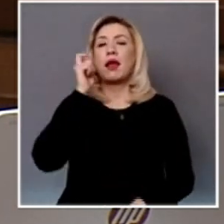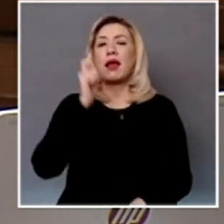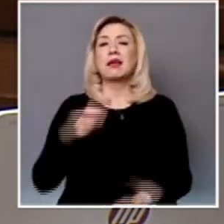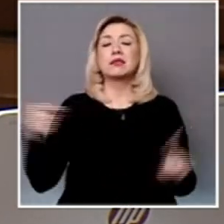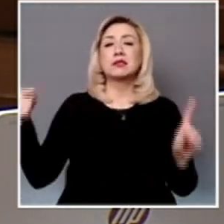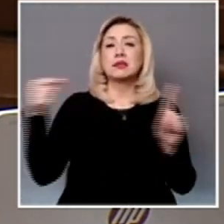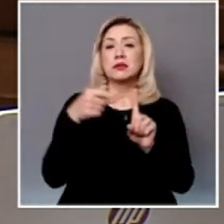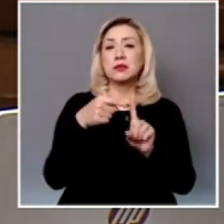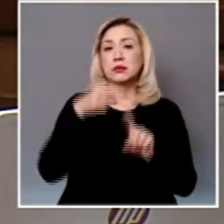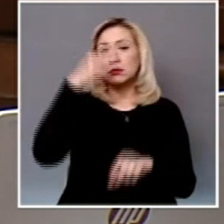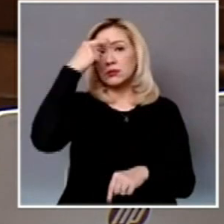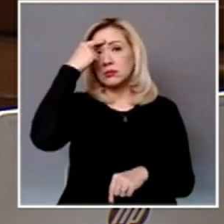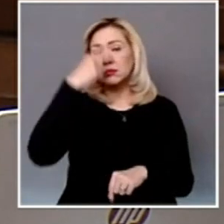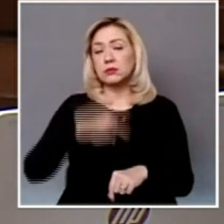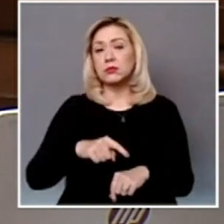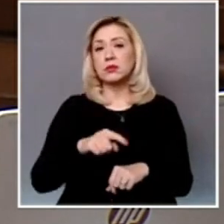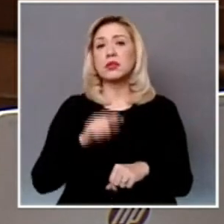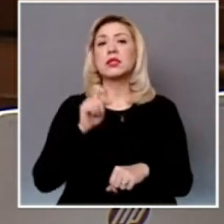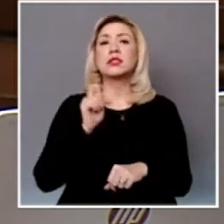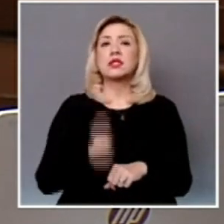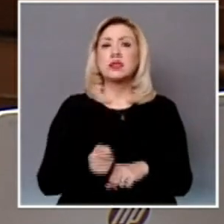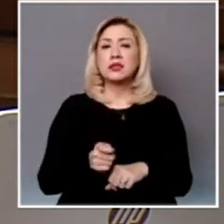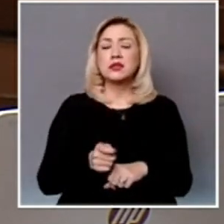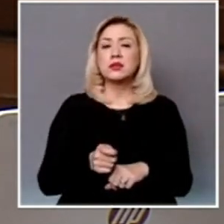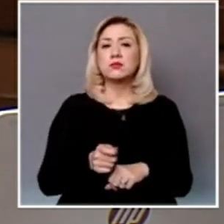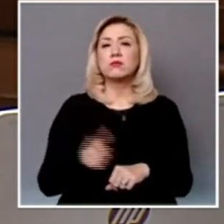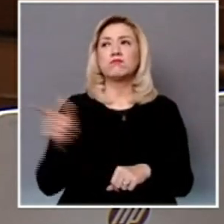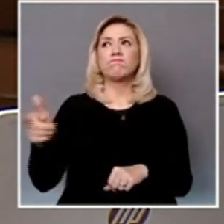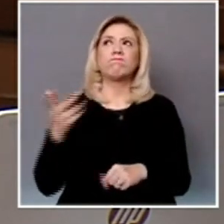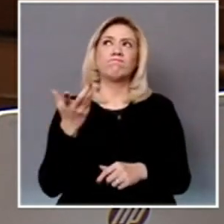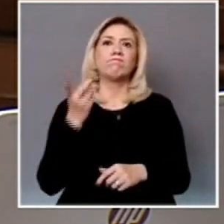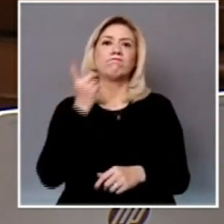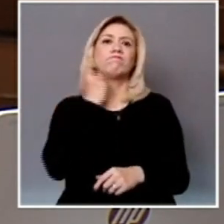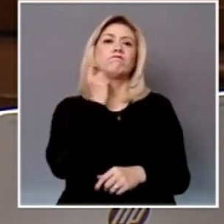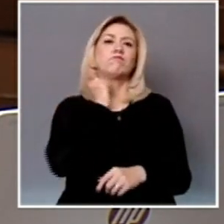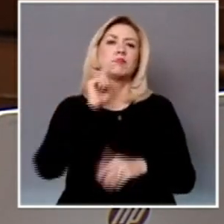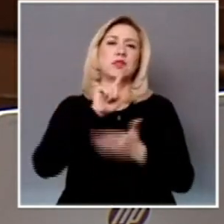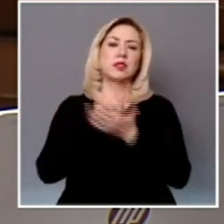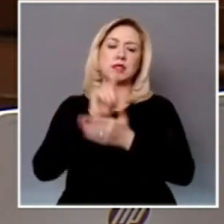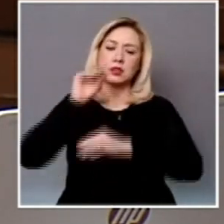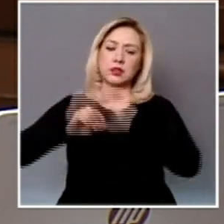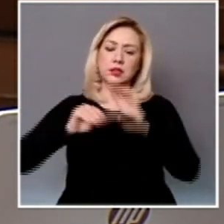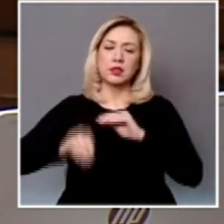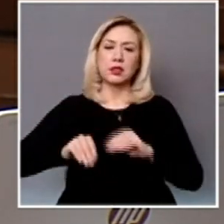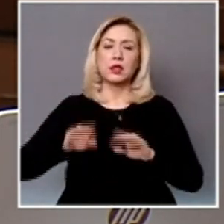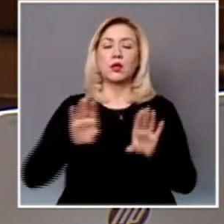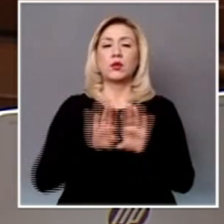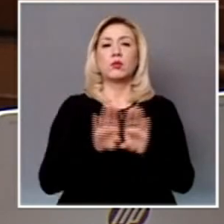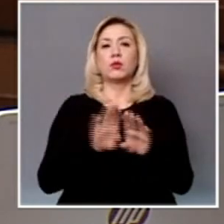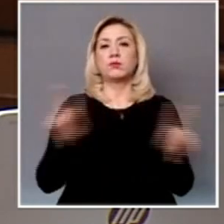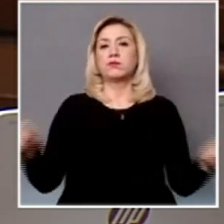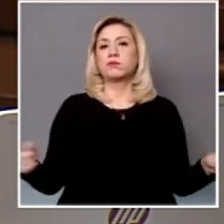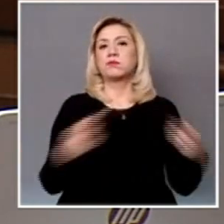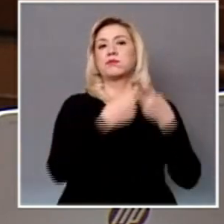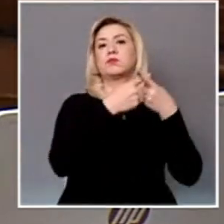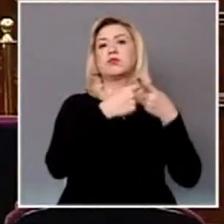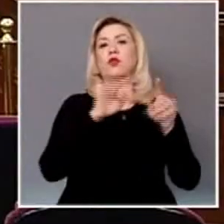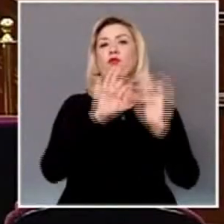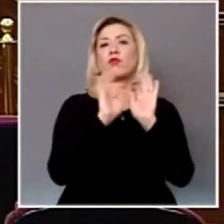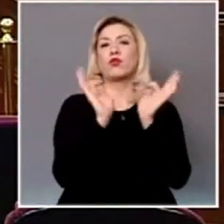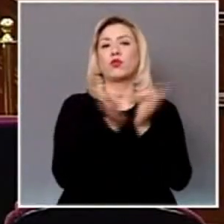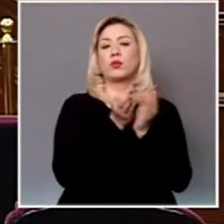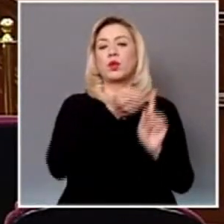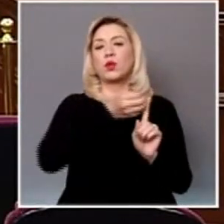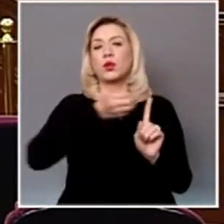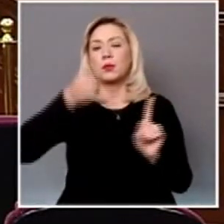hubiese sido la finalidad del legislador, aunado a que ello contraviene la mecánica dentro de la suspensión en